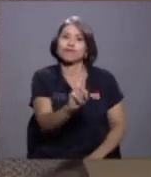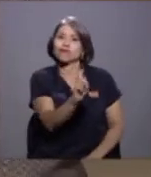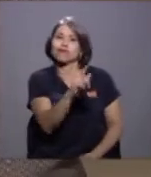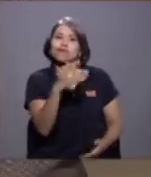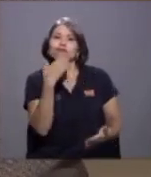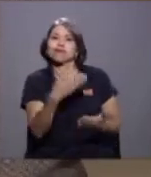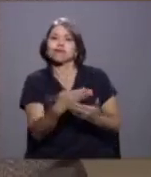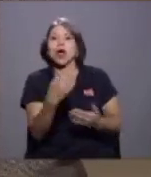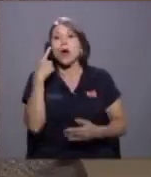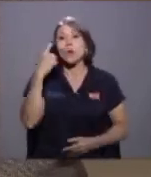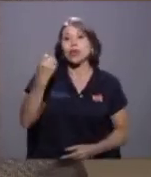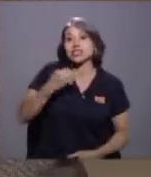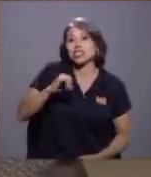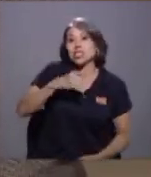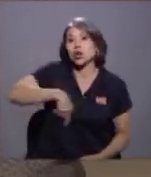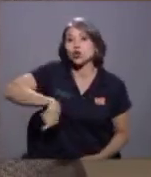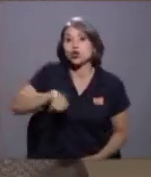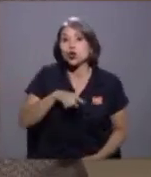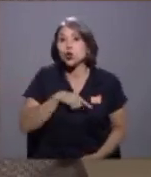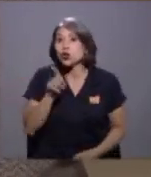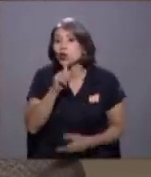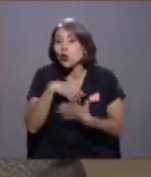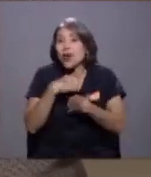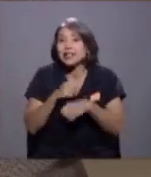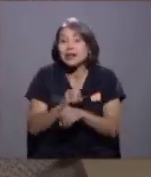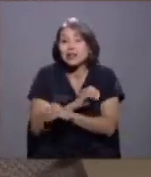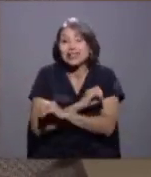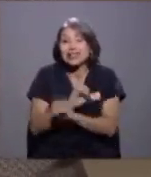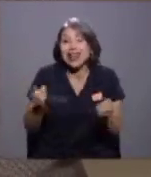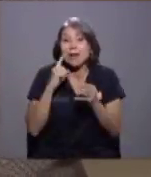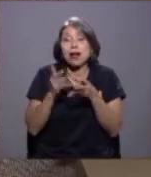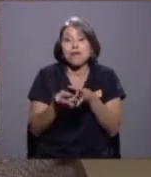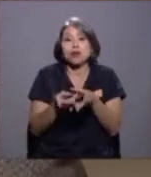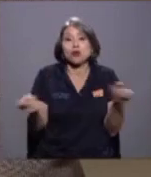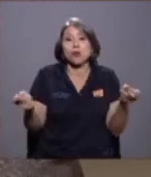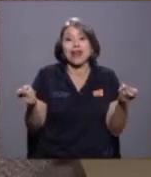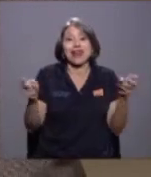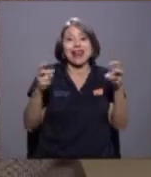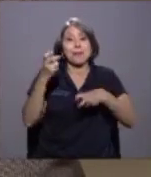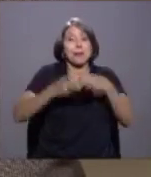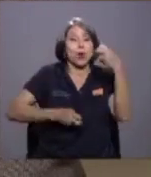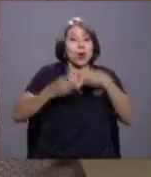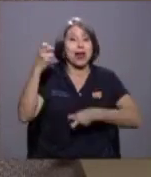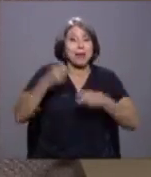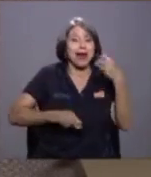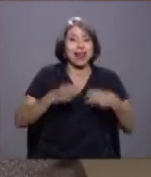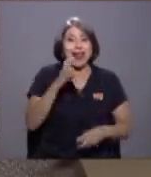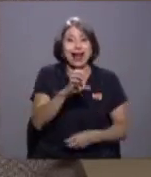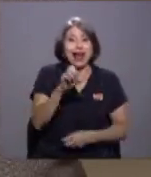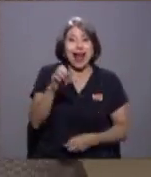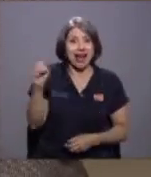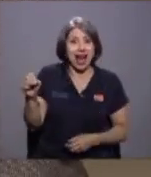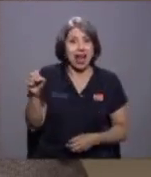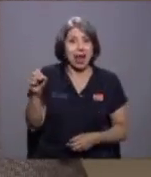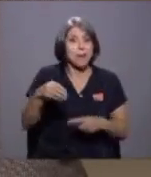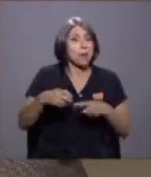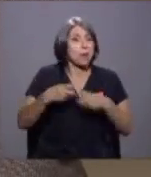por resolver el problema estructural de la caja, de los costos de la caja,